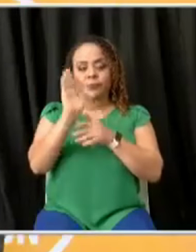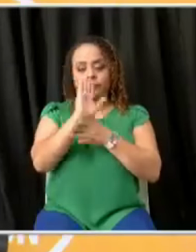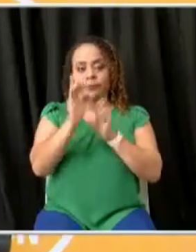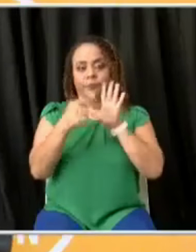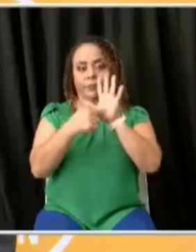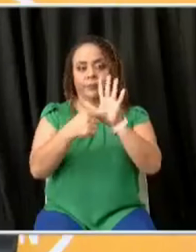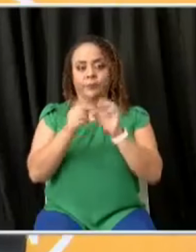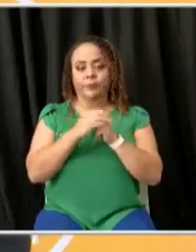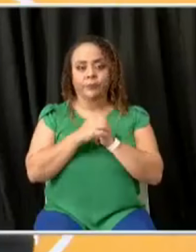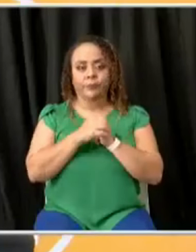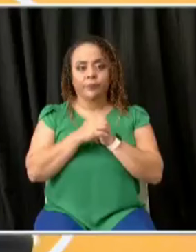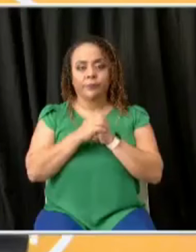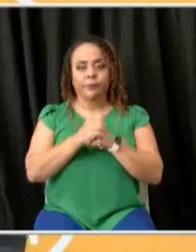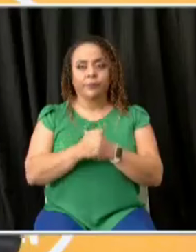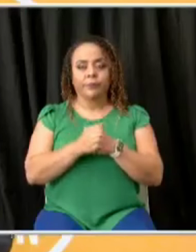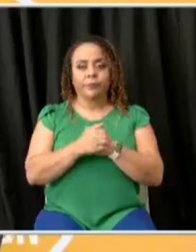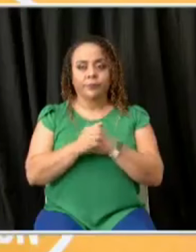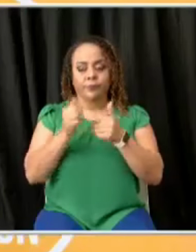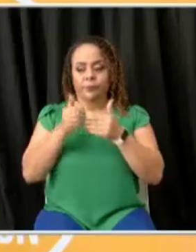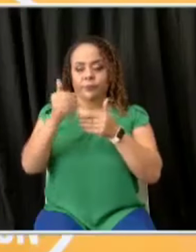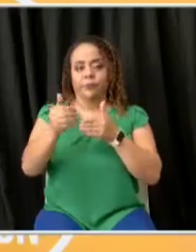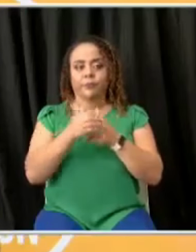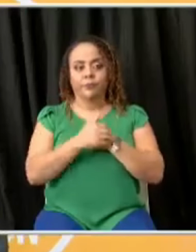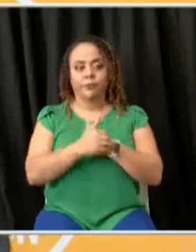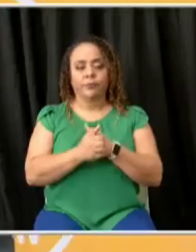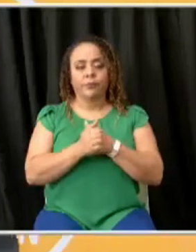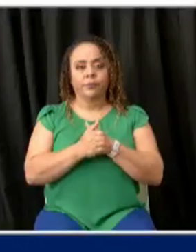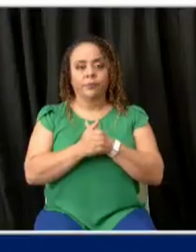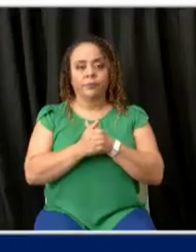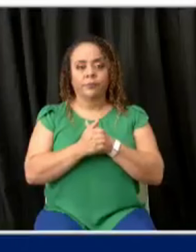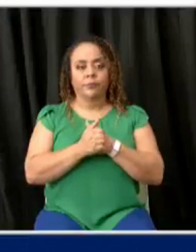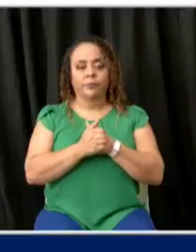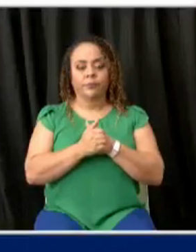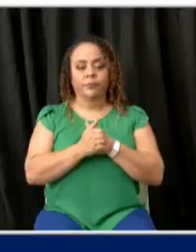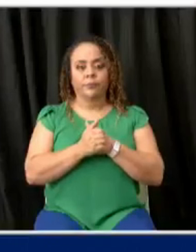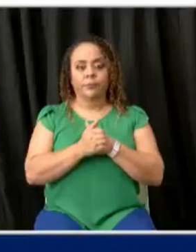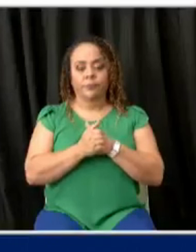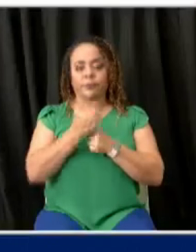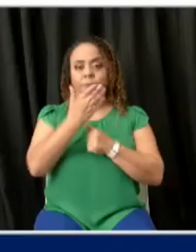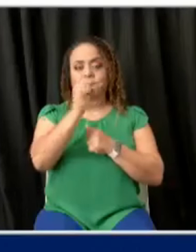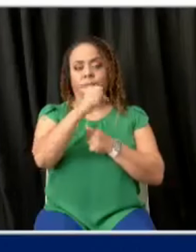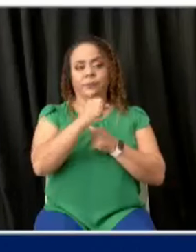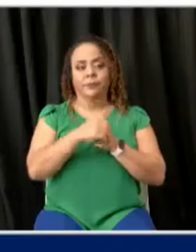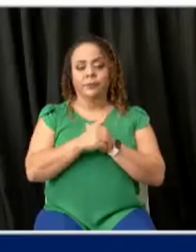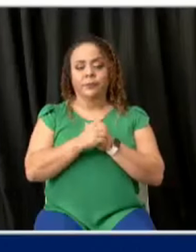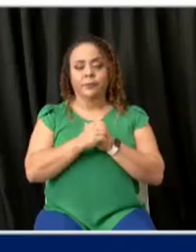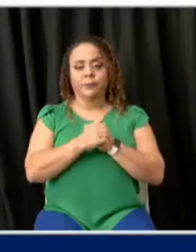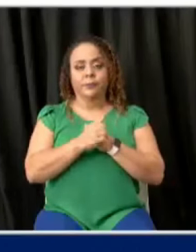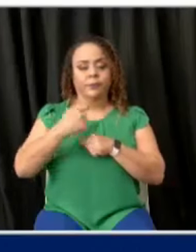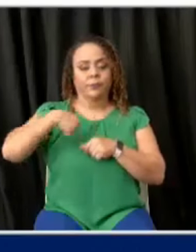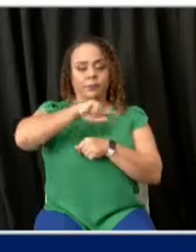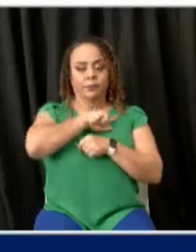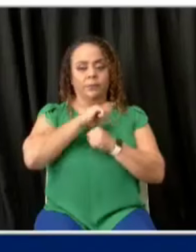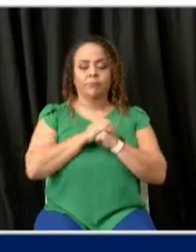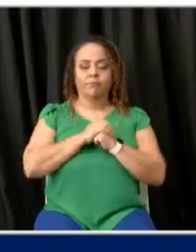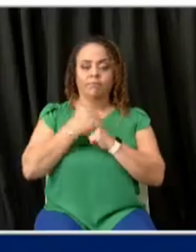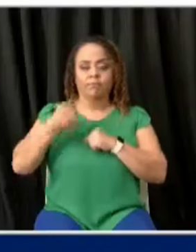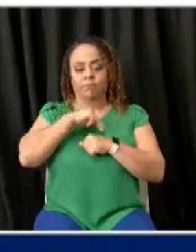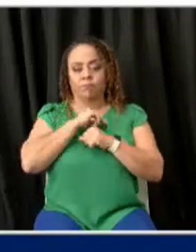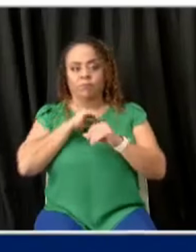pongamos la que sigue, para que la veamos. Esta, sí. Nosotros nos